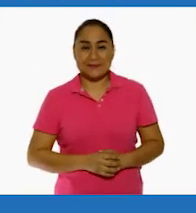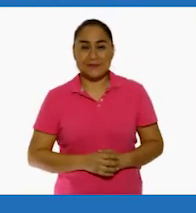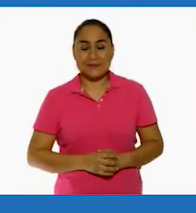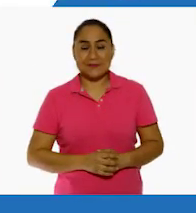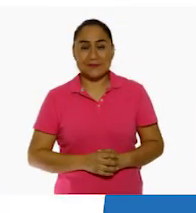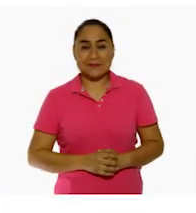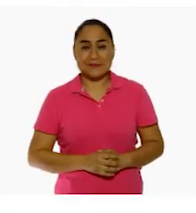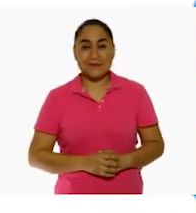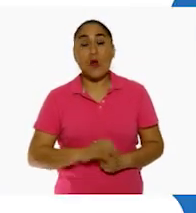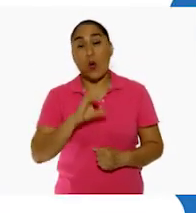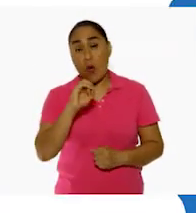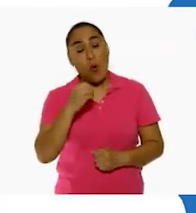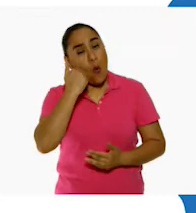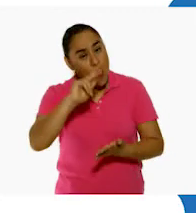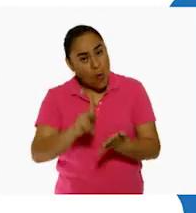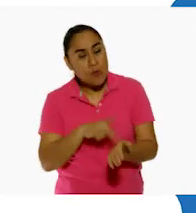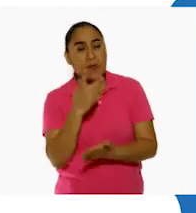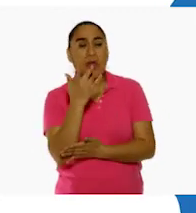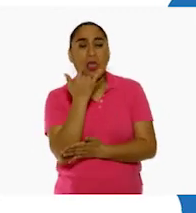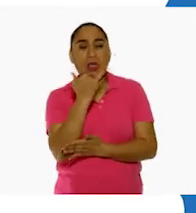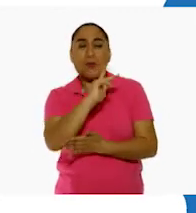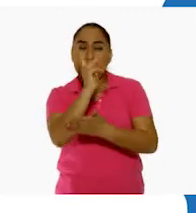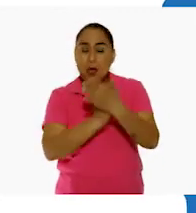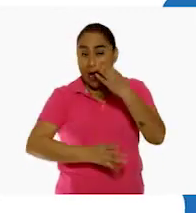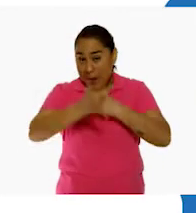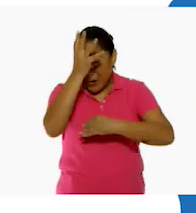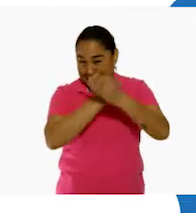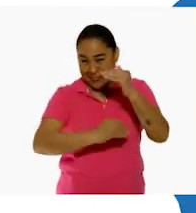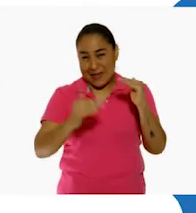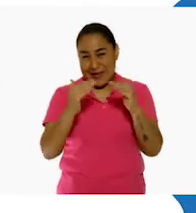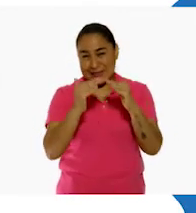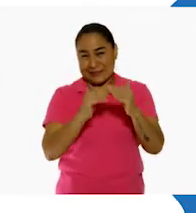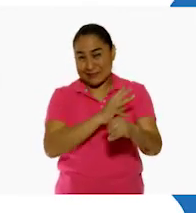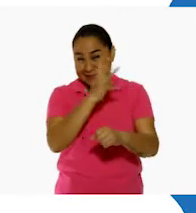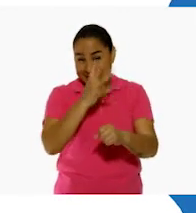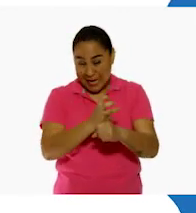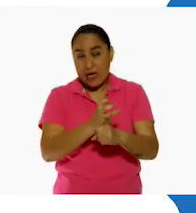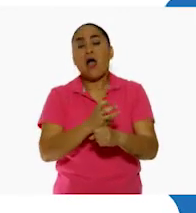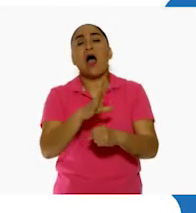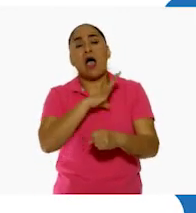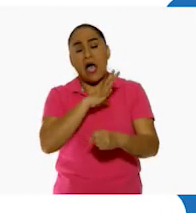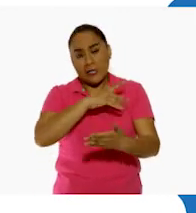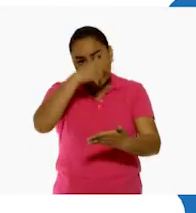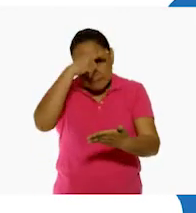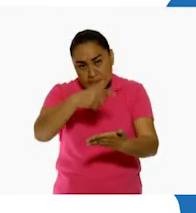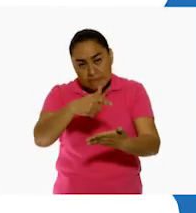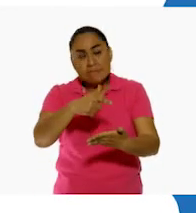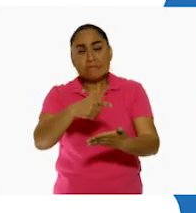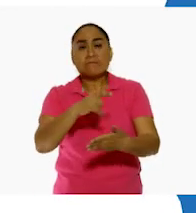conalitech.cep.gob.mx. Si quieres volver a ver los programas de Aprende en Casa 3, los puedes encontrar en la